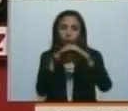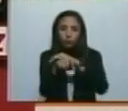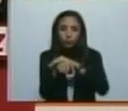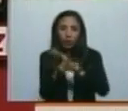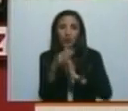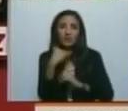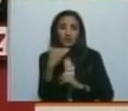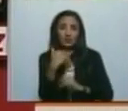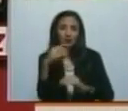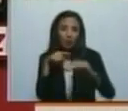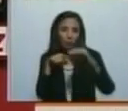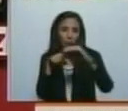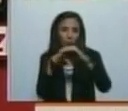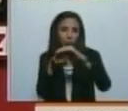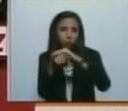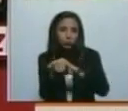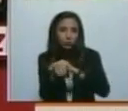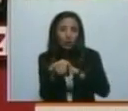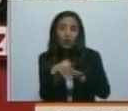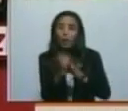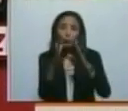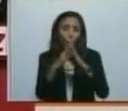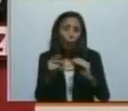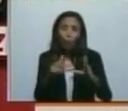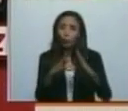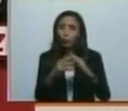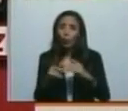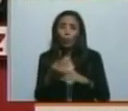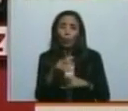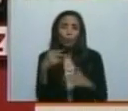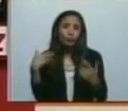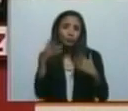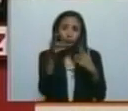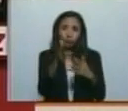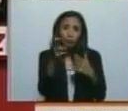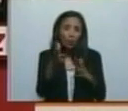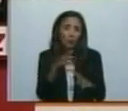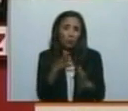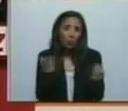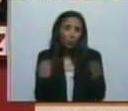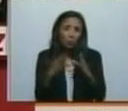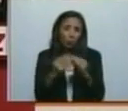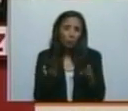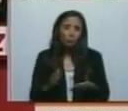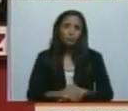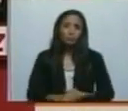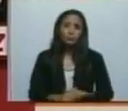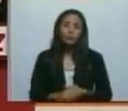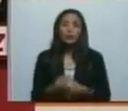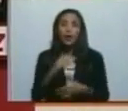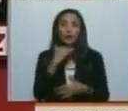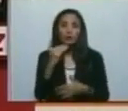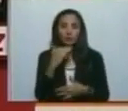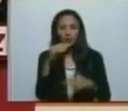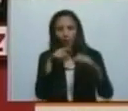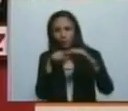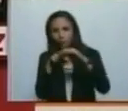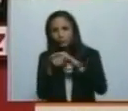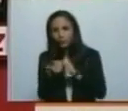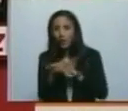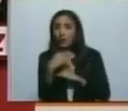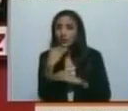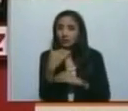vean. Eran asesinos, ¿vale? Esa es la verdad. Esa es la verdad. Cuando ellos estuvieron cerca, porque se llegaba muy